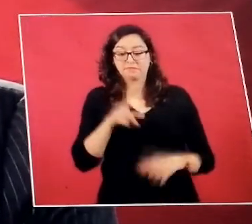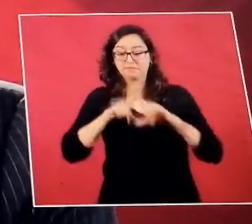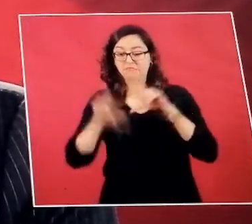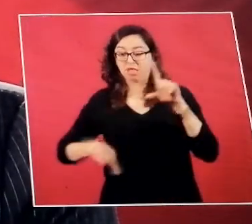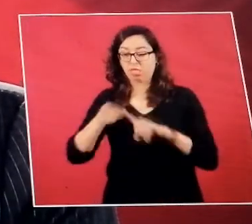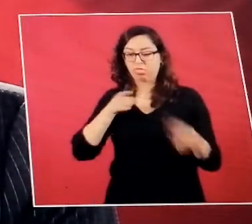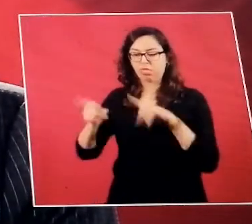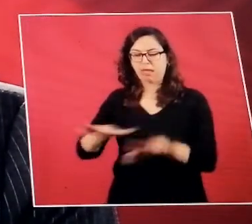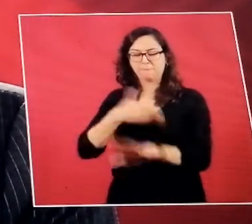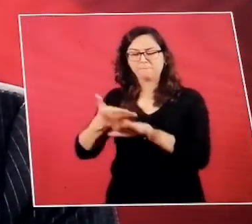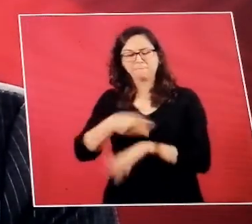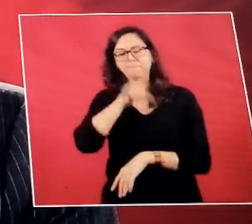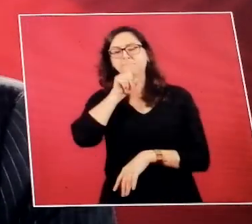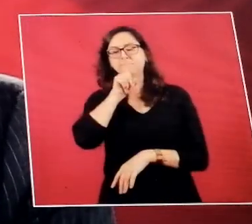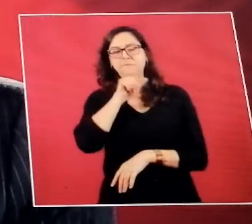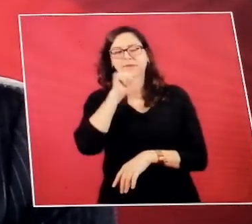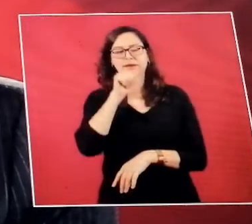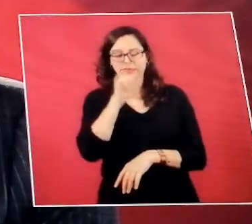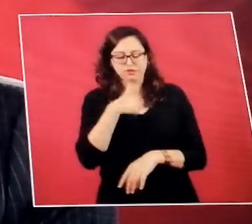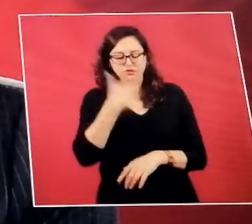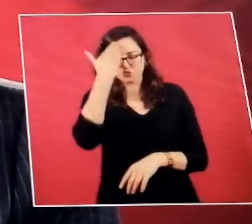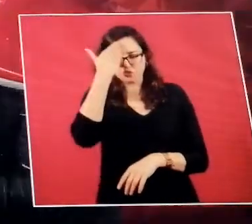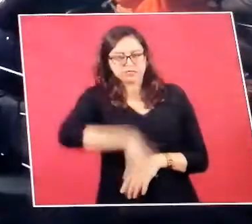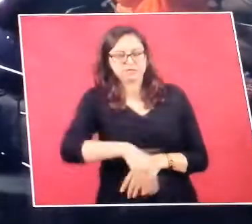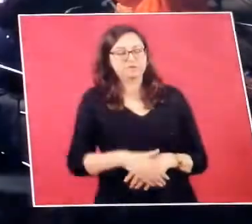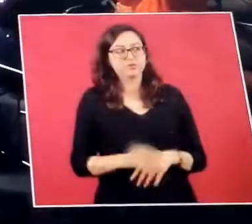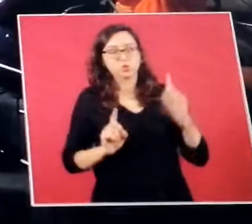duda. O sea, porque